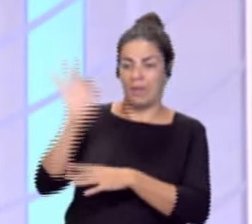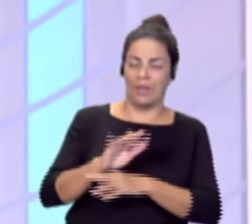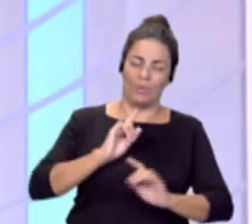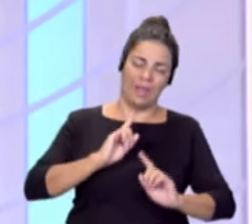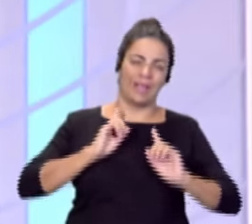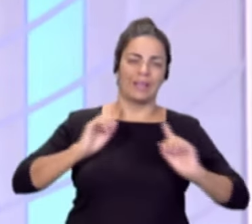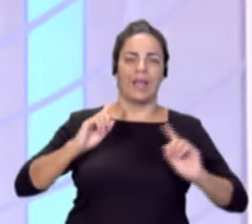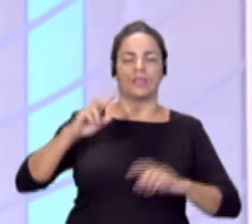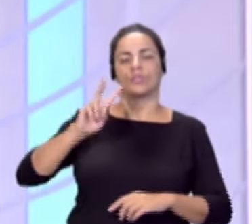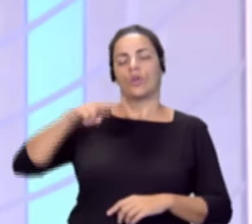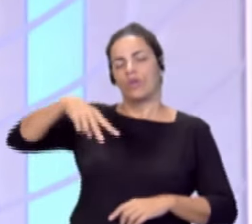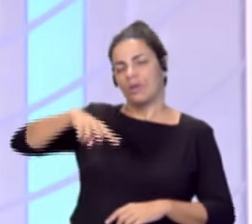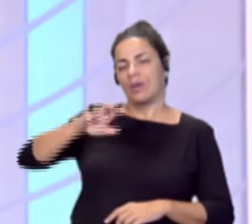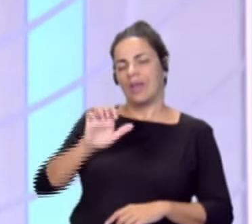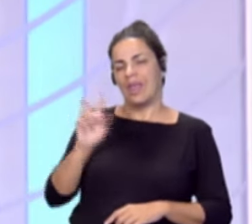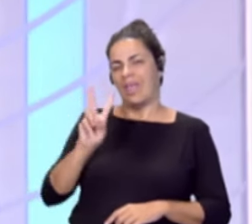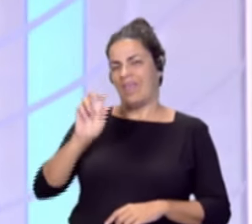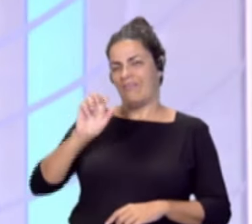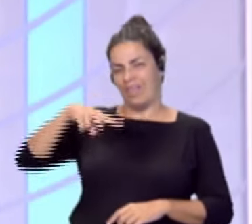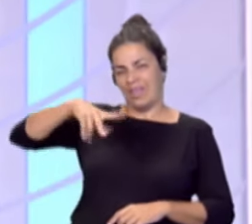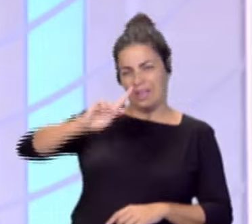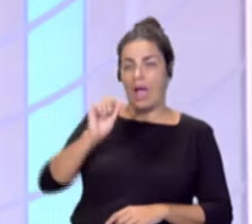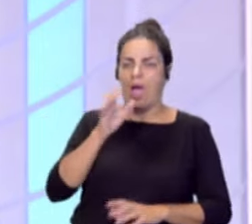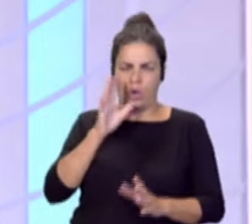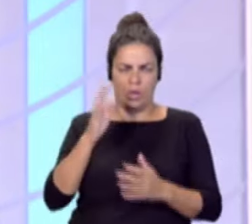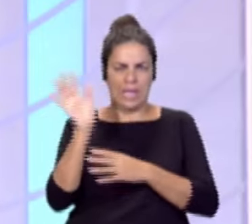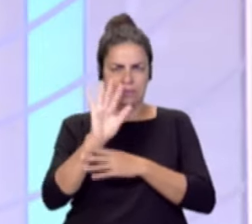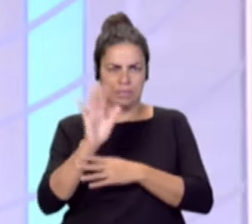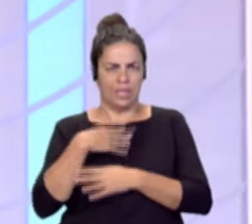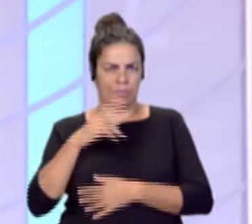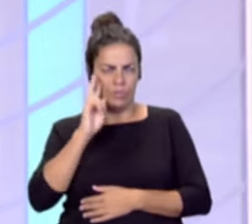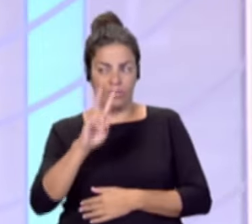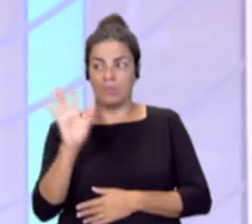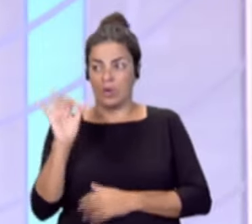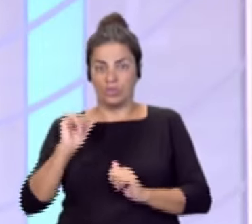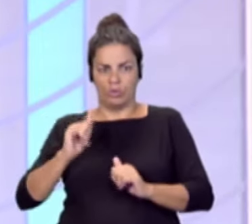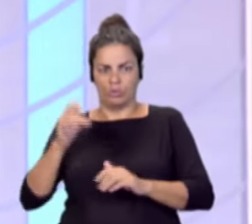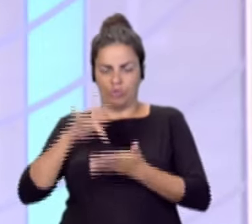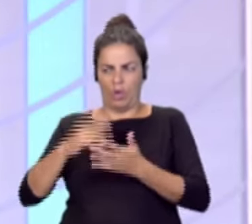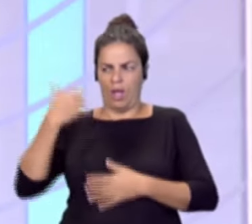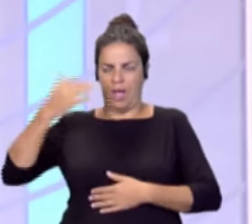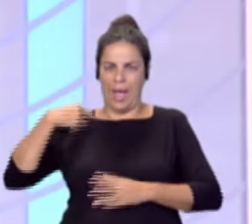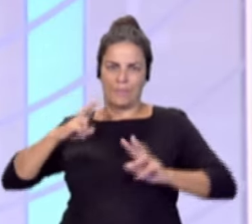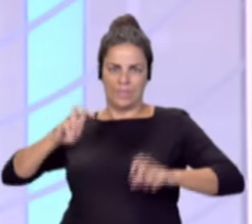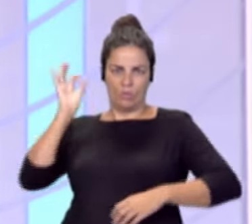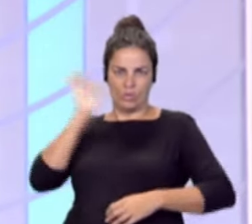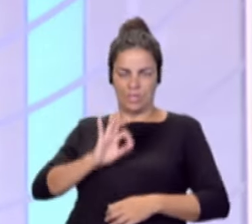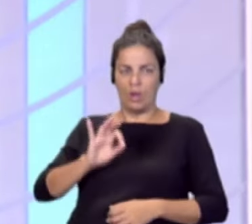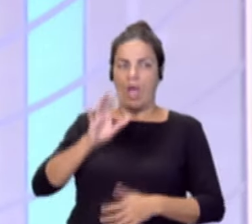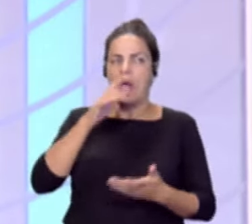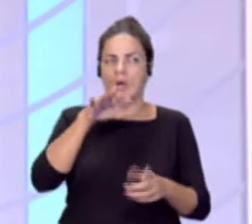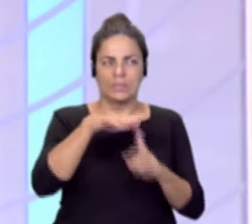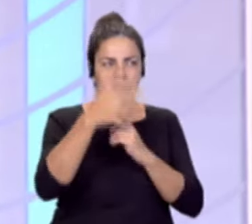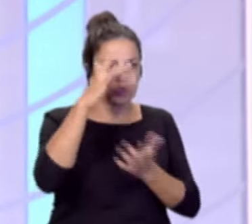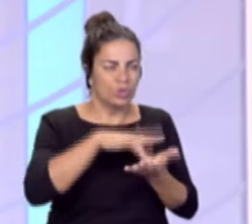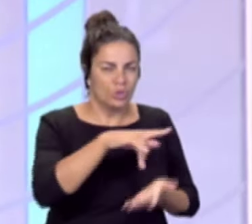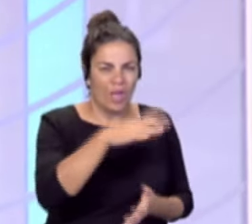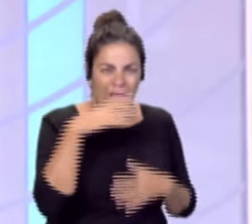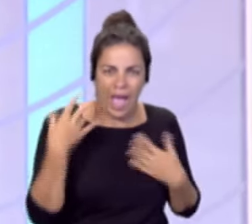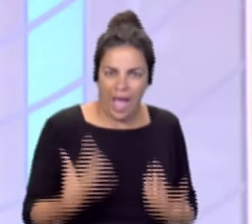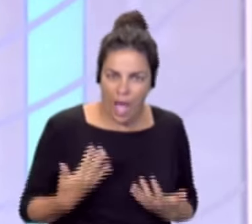los cines, que eso fue hace a principios de siglo, y que nos encontremos con este tema hoy en día, ¿no?